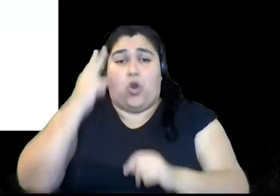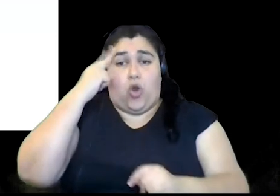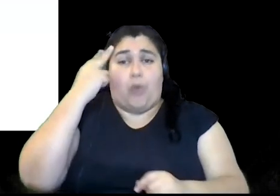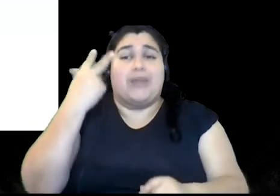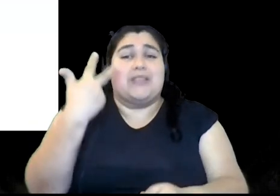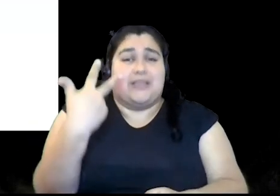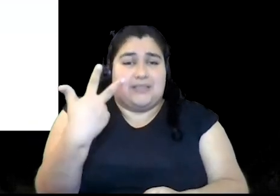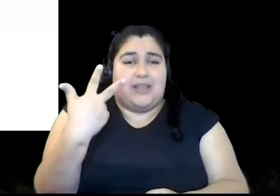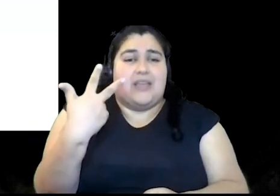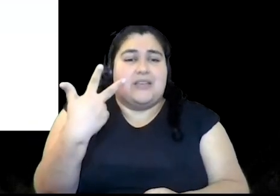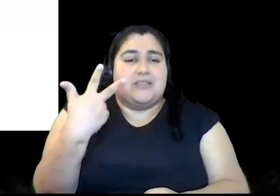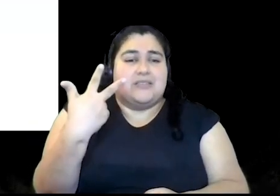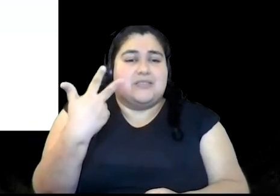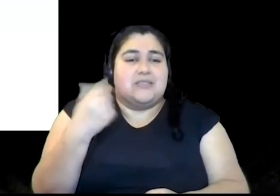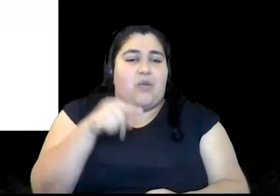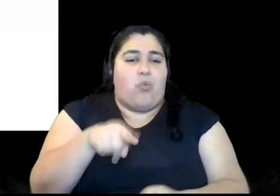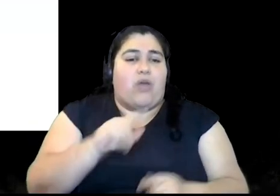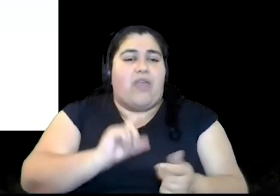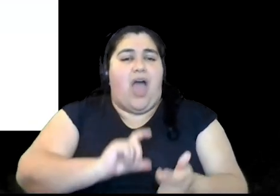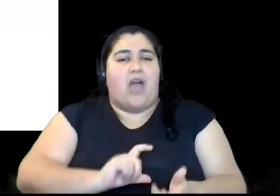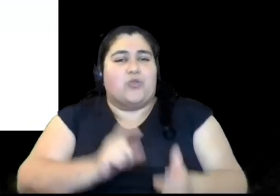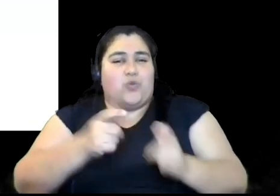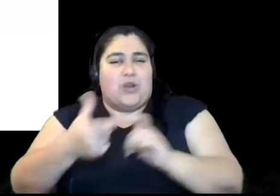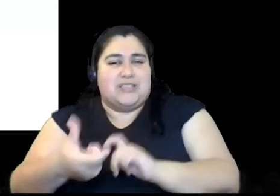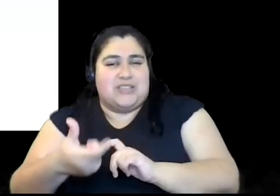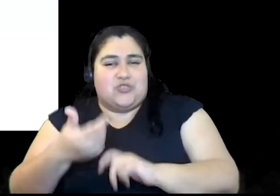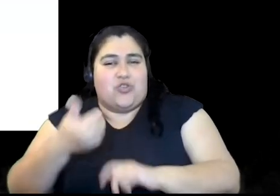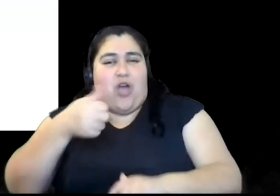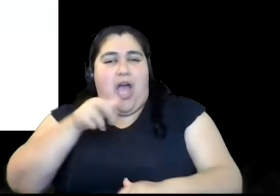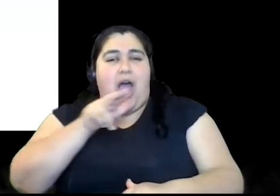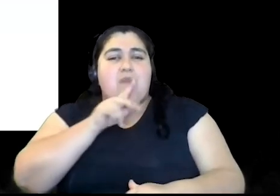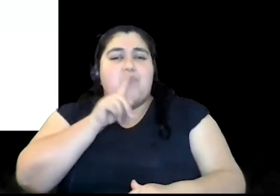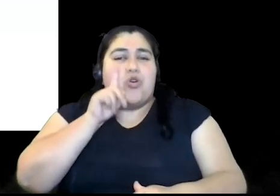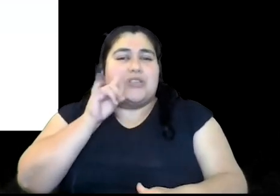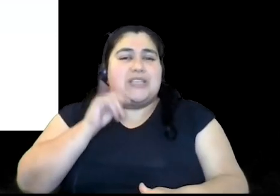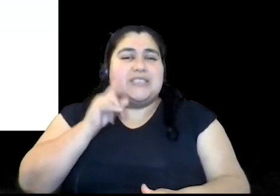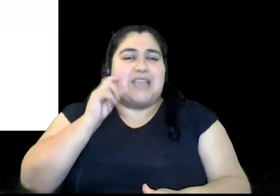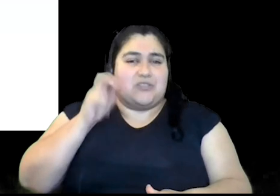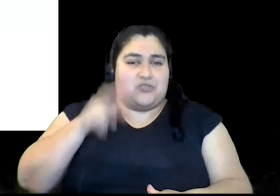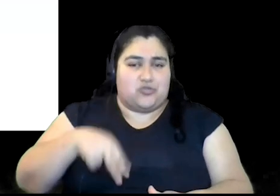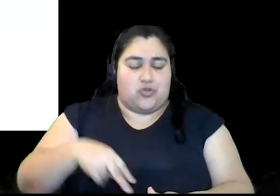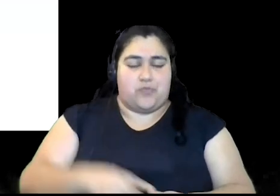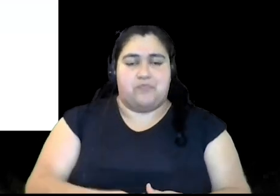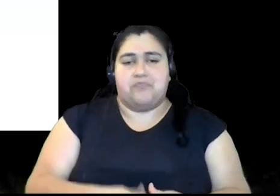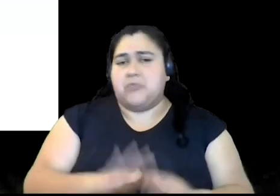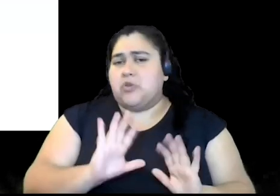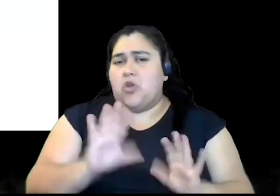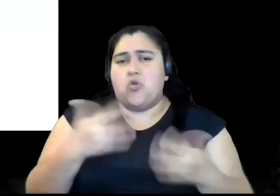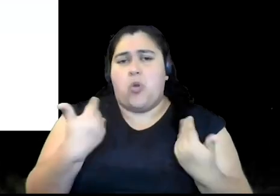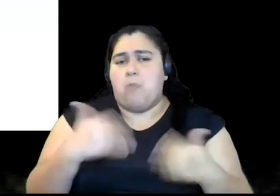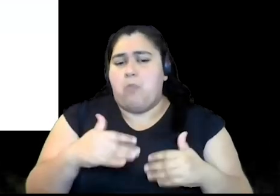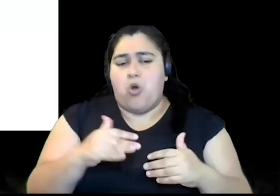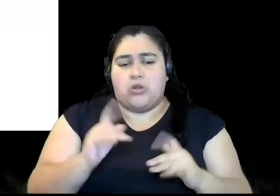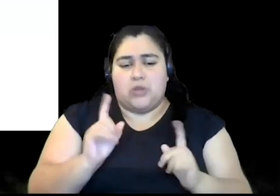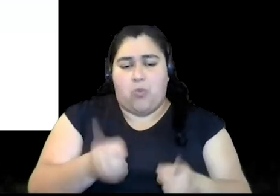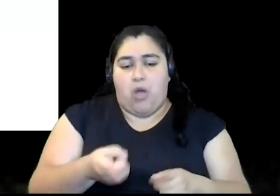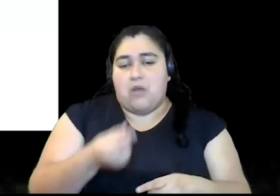93 permite actualizar las amortizaciones, sin